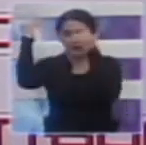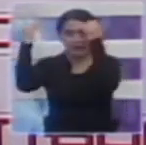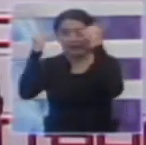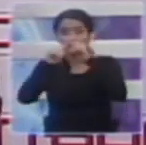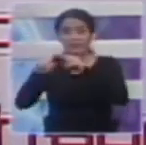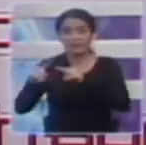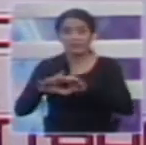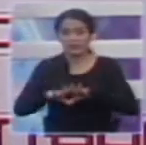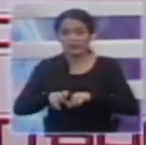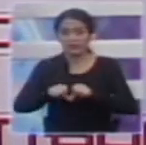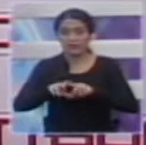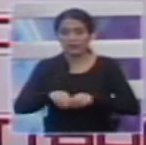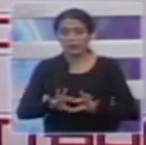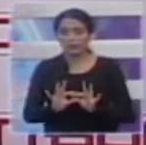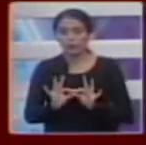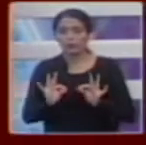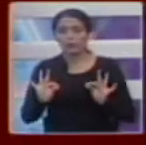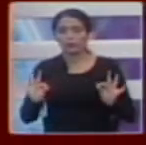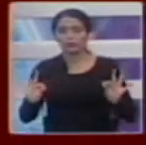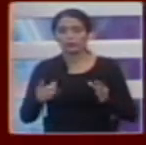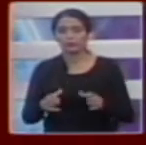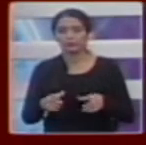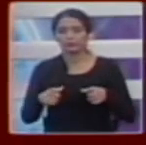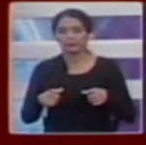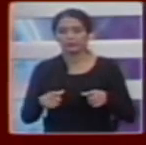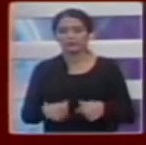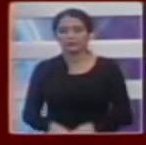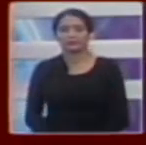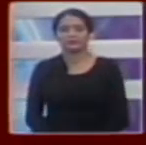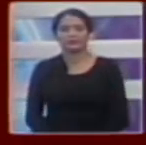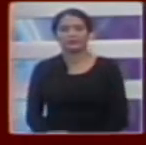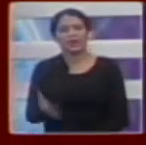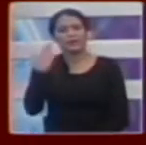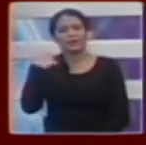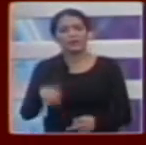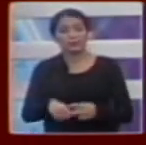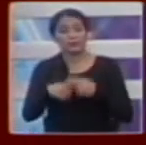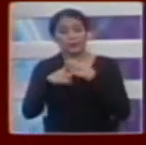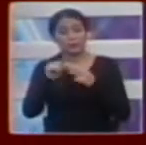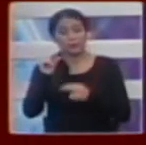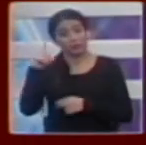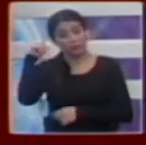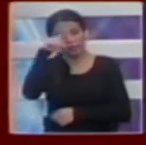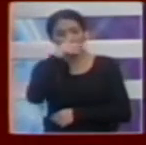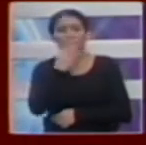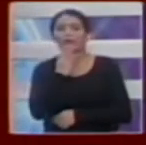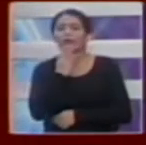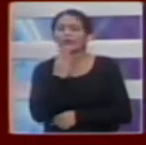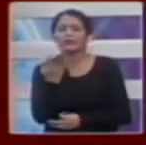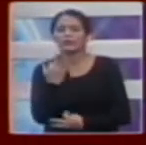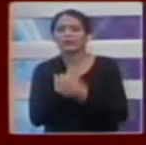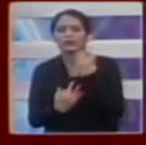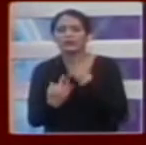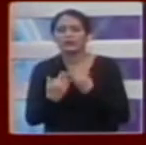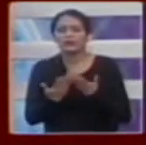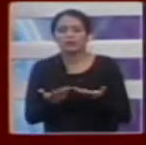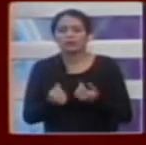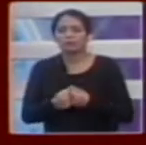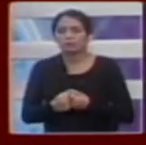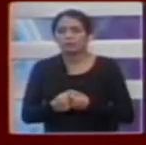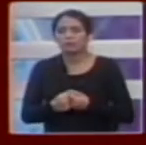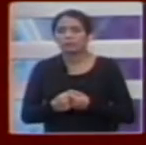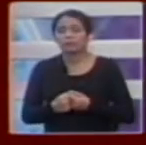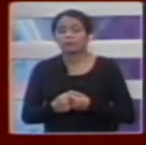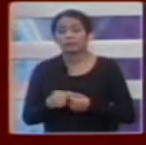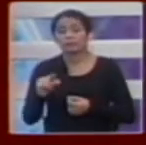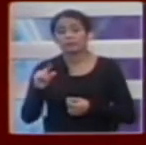de pastas. ¿Qué fue lo más difícil al momento de emprender? Bueno, parece que no, pero la cuestión humana es lo